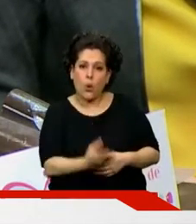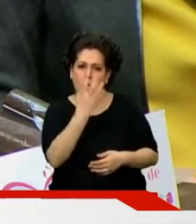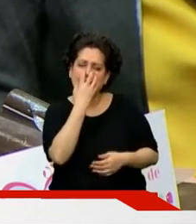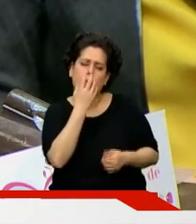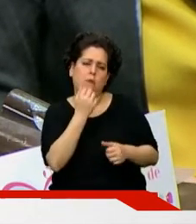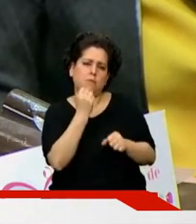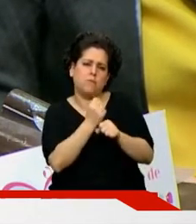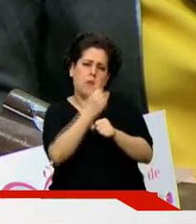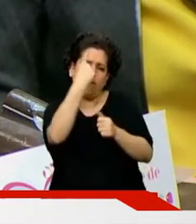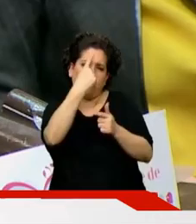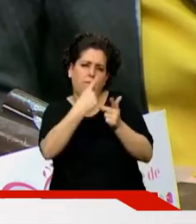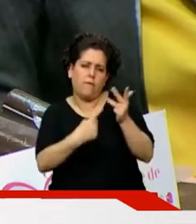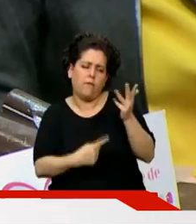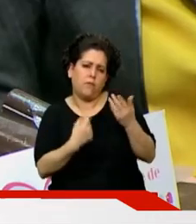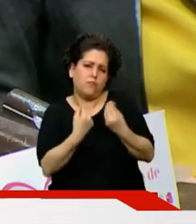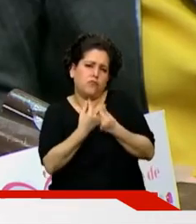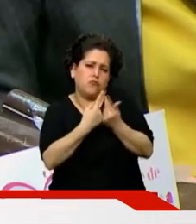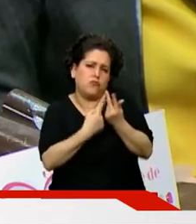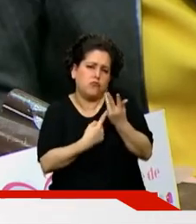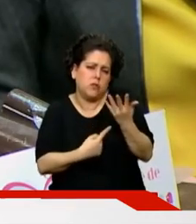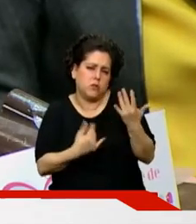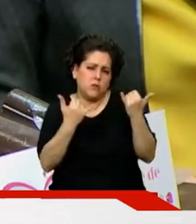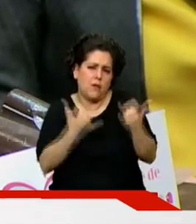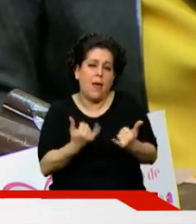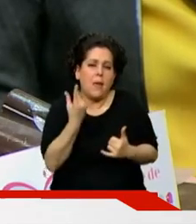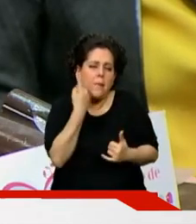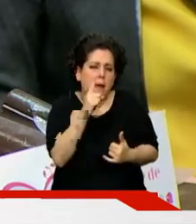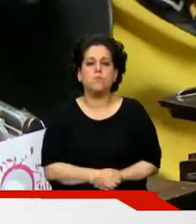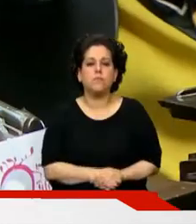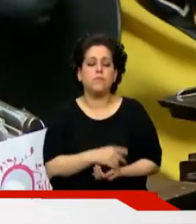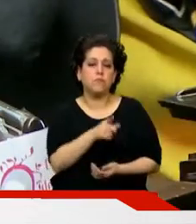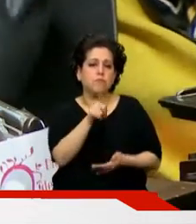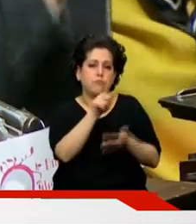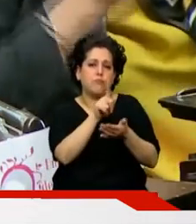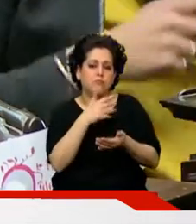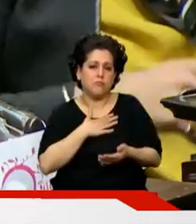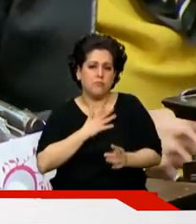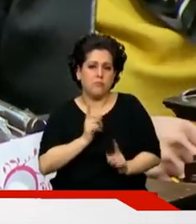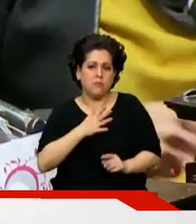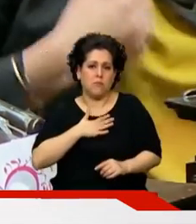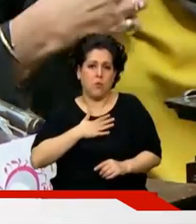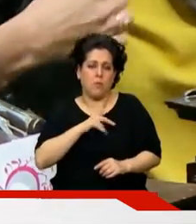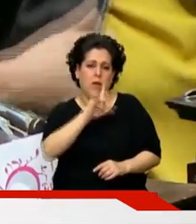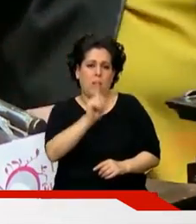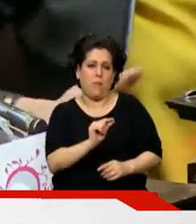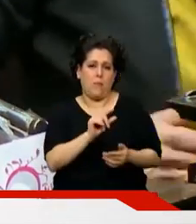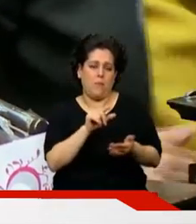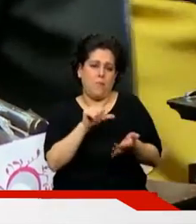momento importante y que le da certidumbre a la Argentina, ¿no? Seguro. Bueno, ¿y ahora qué